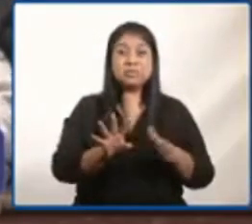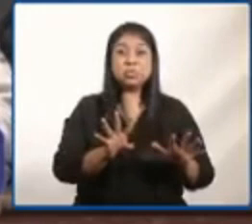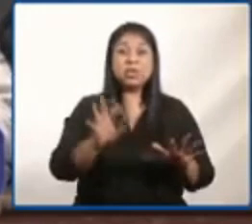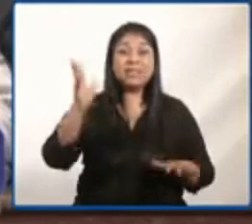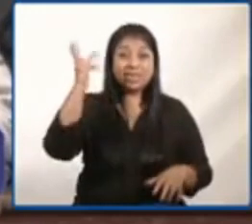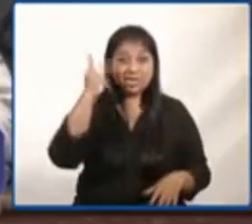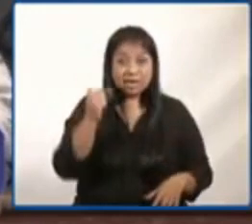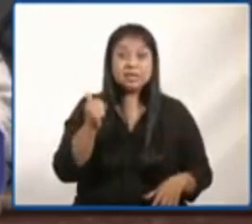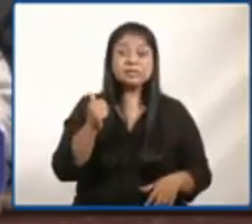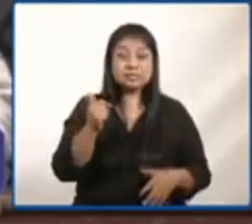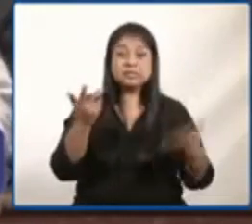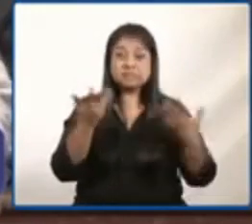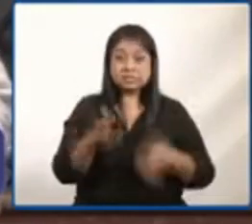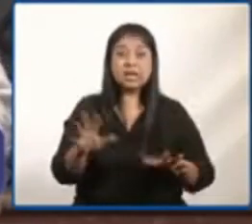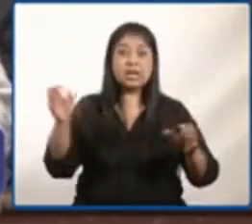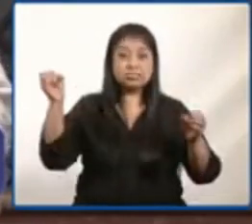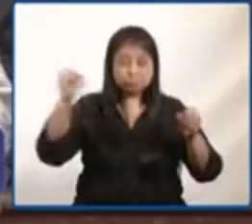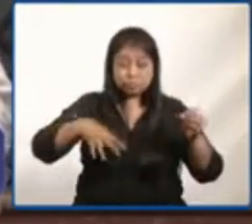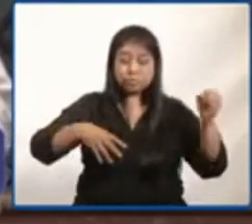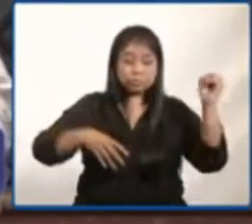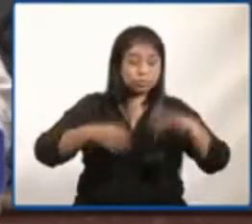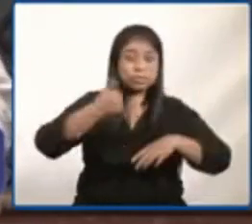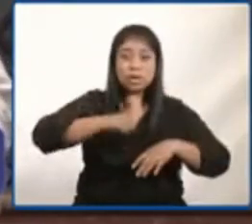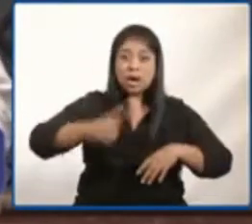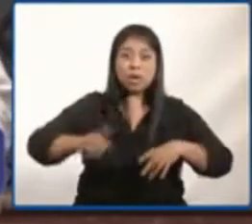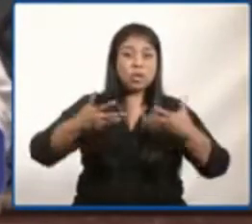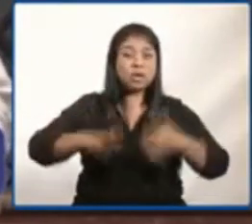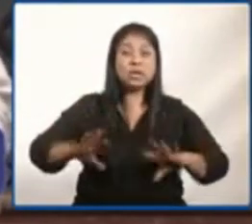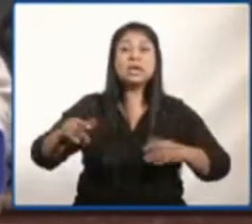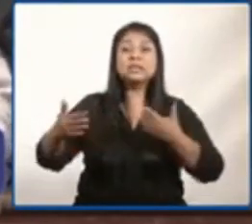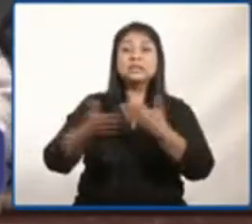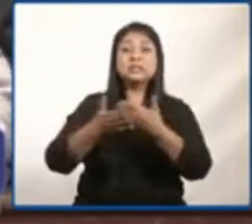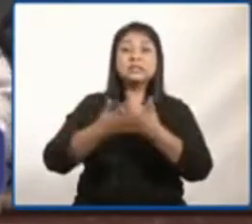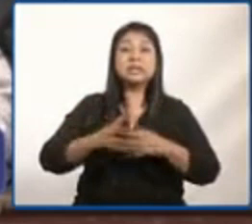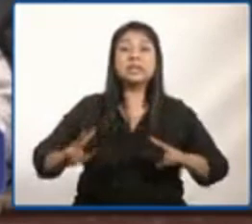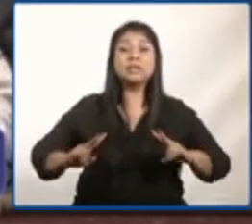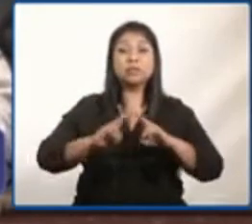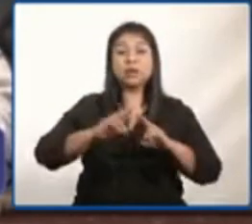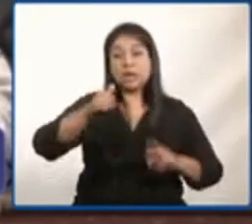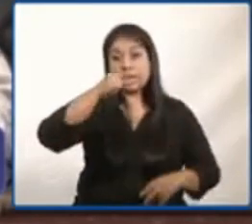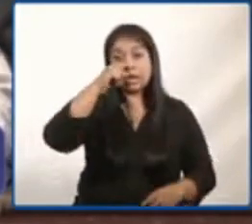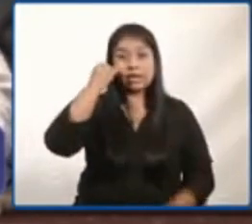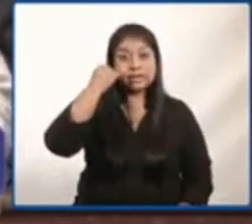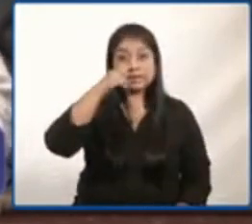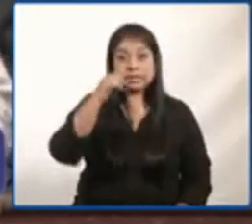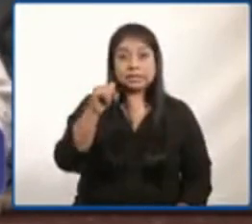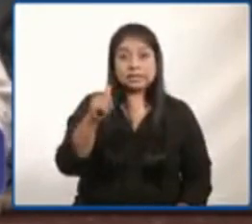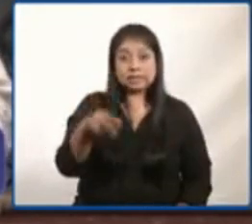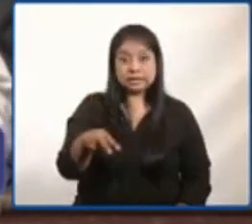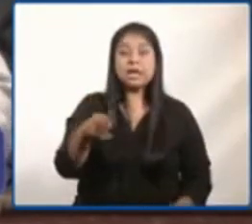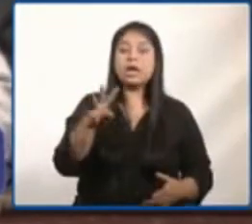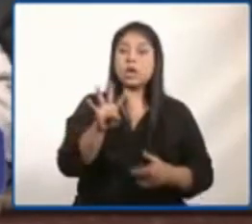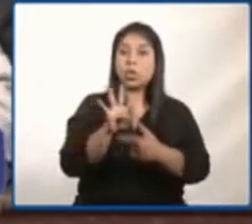de acciones que se han realizado, es en el volcán Atitlán. Hay 4 focos que se han identificado, 2 de estos focos ya